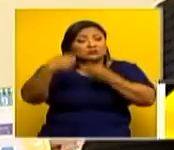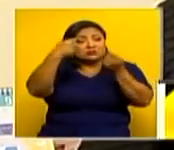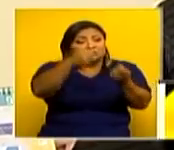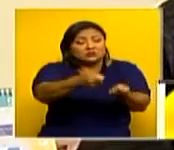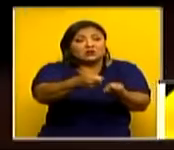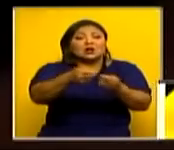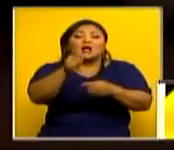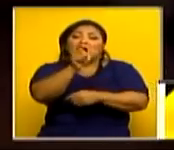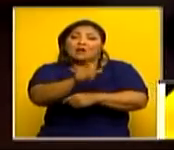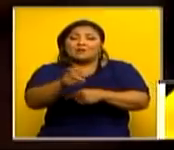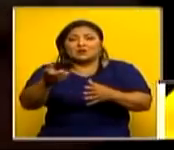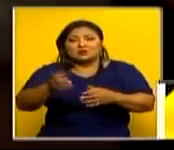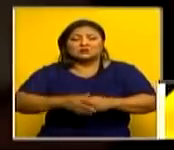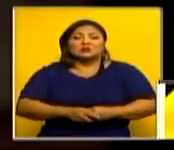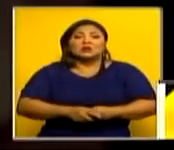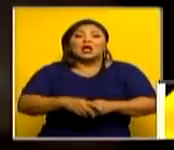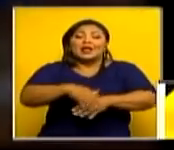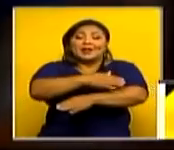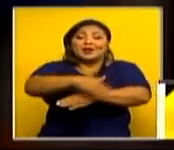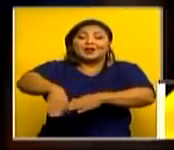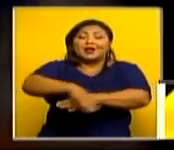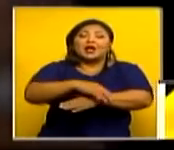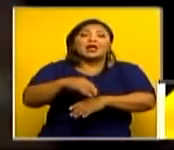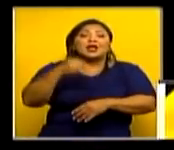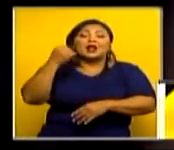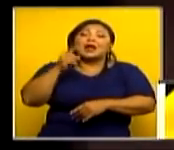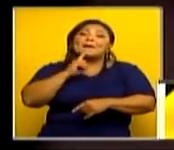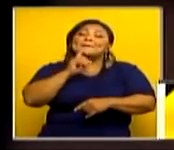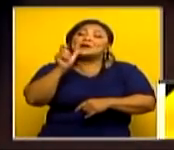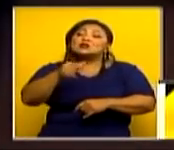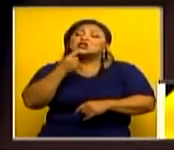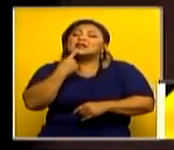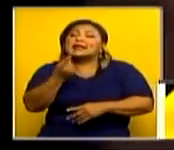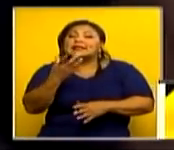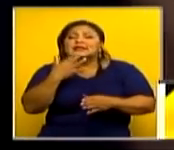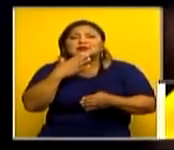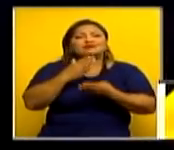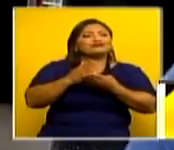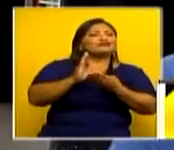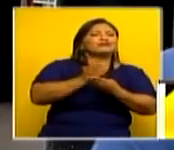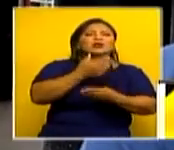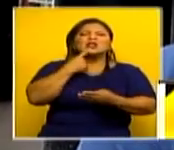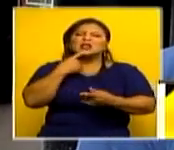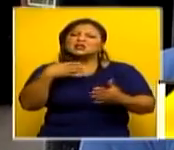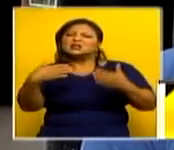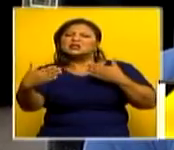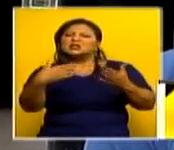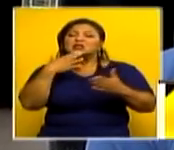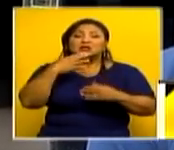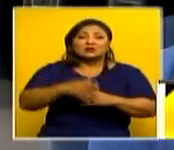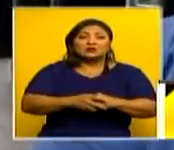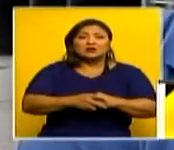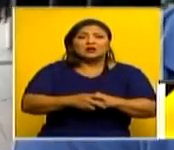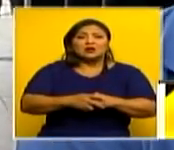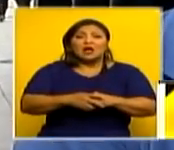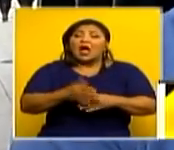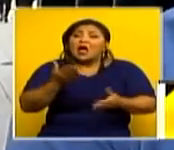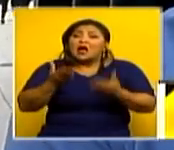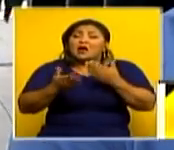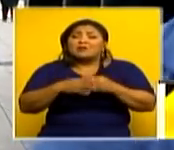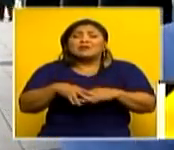devuelve enseguida. En la calle la opinión de los ciudadanos es dividida en torno a estos enfrentamientos. A veces los golpes, eso está muy mal, pues.